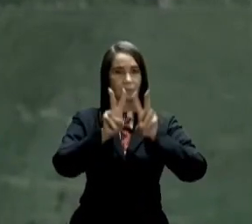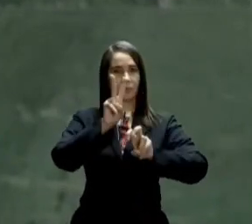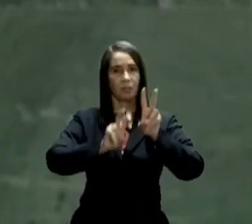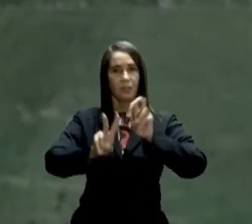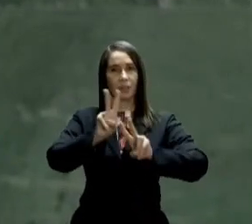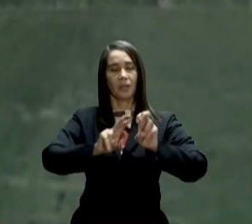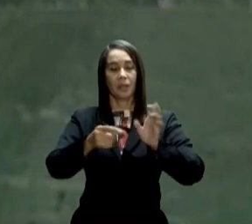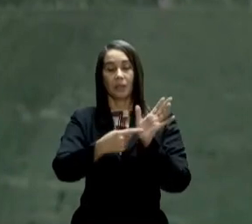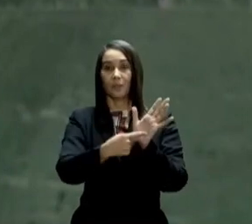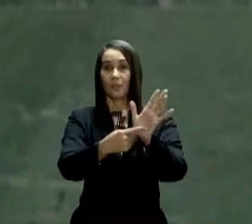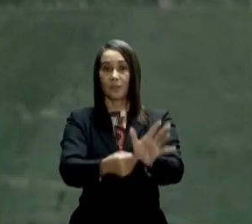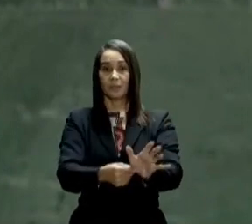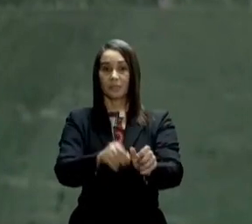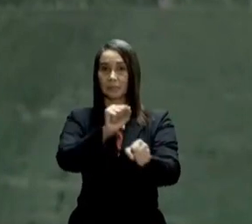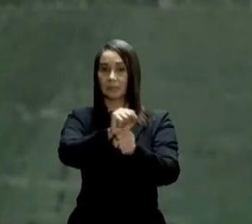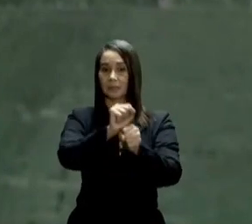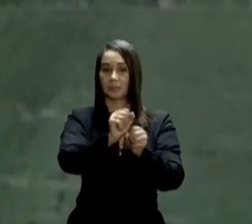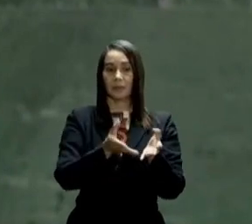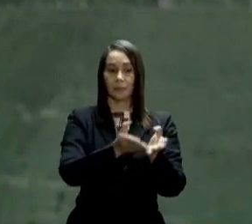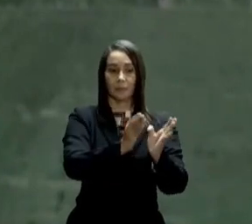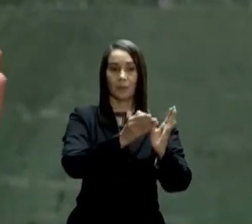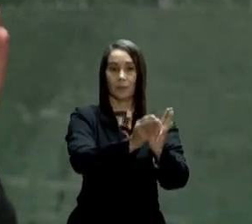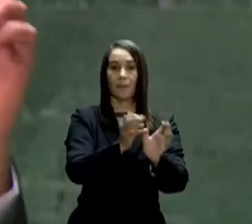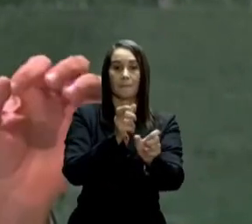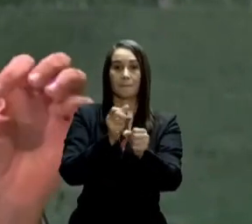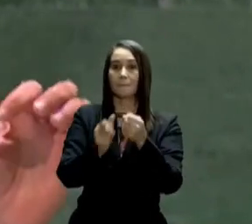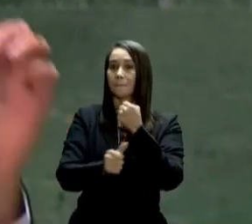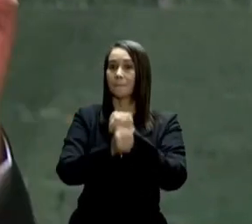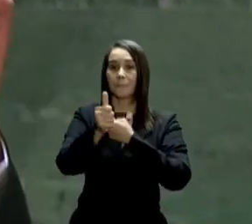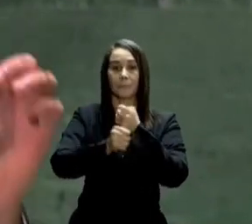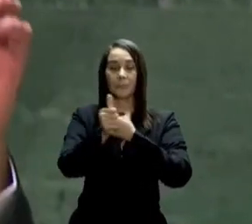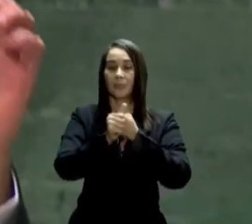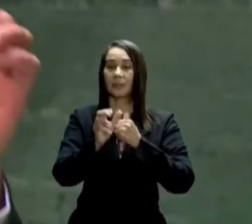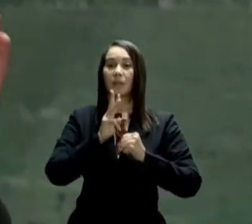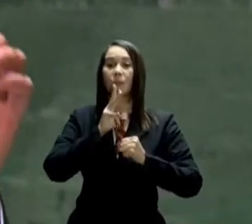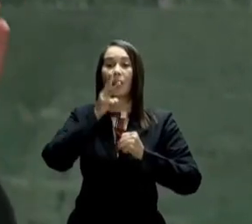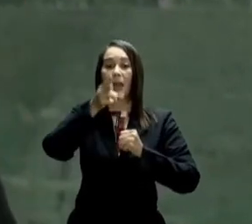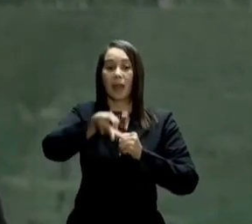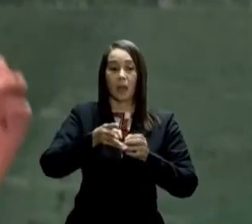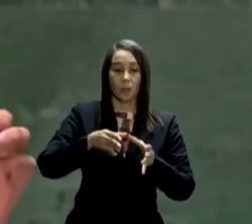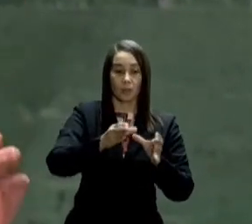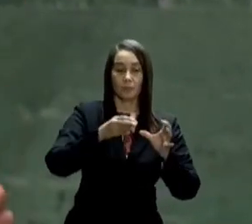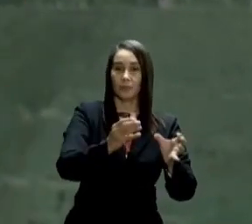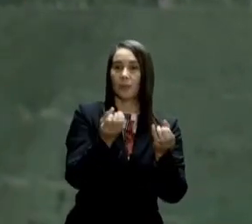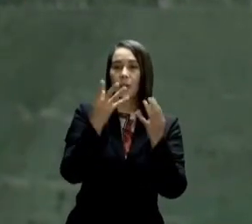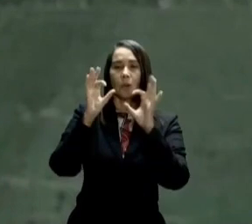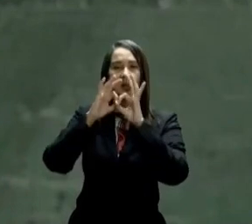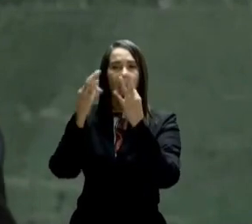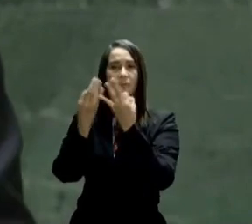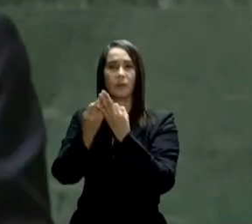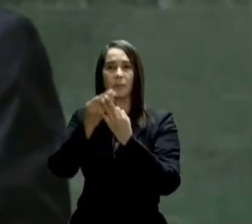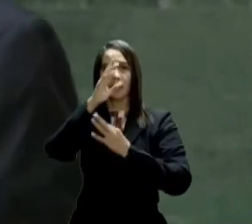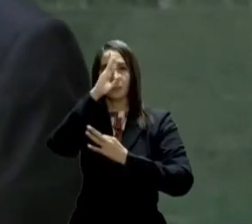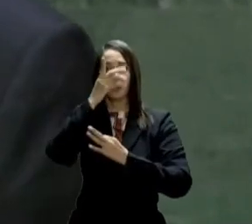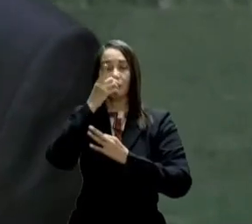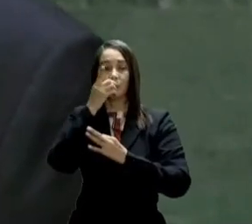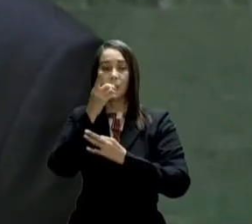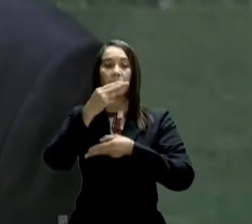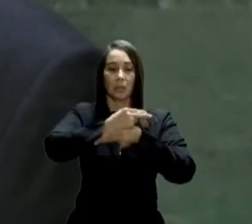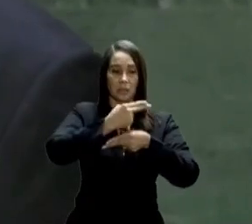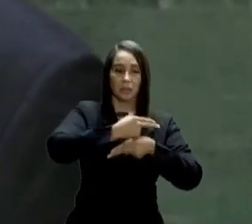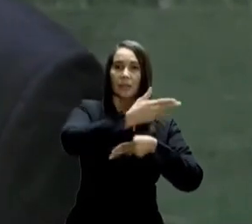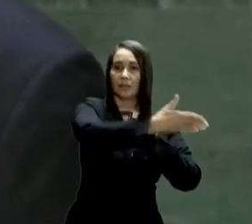hemos realizado demuestran que la obra pone en riesgo el acceso al agua de centenares de familias agricultoras dominicanas y